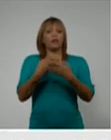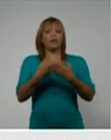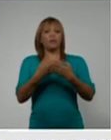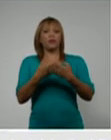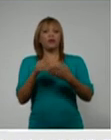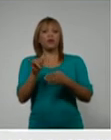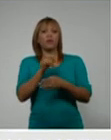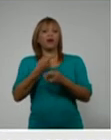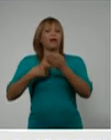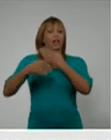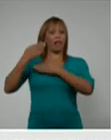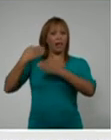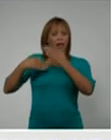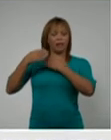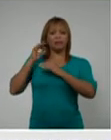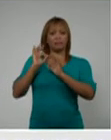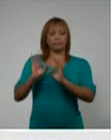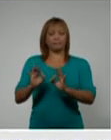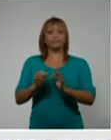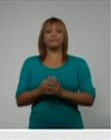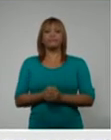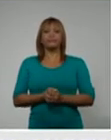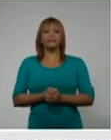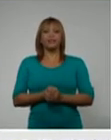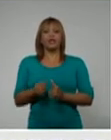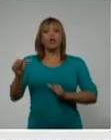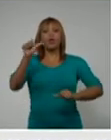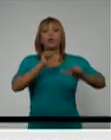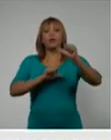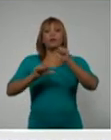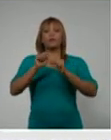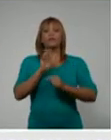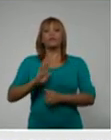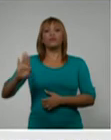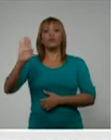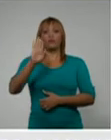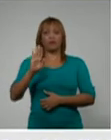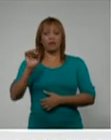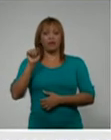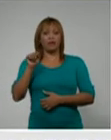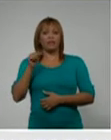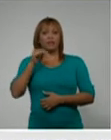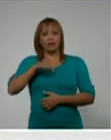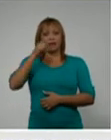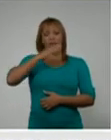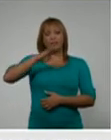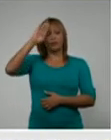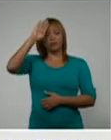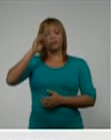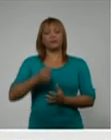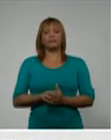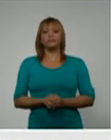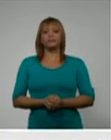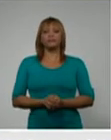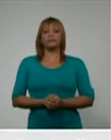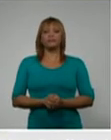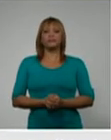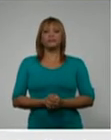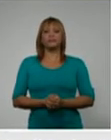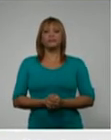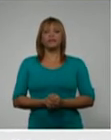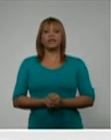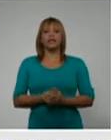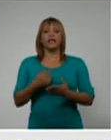días anteriores, en los laboratorios de biología molecular de nuestro país. En los del Instituto